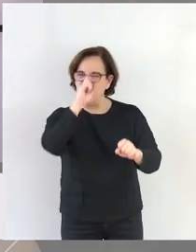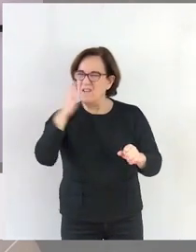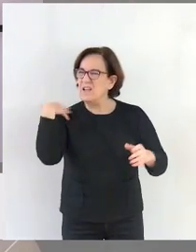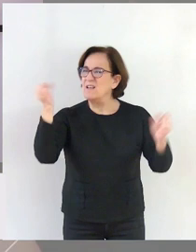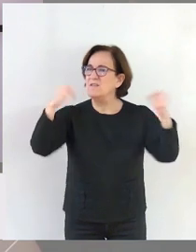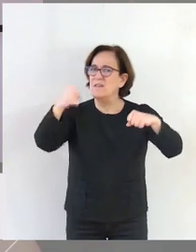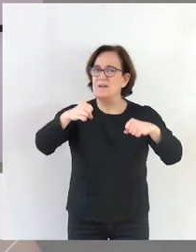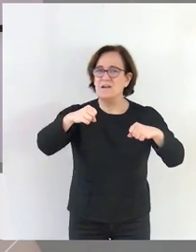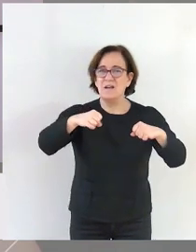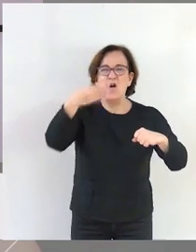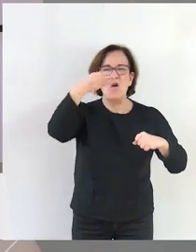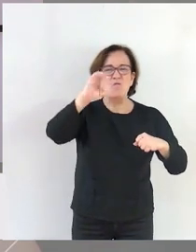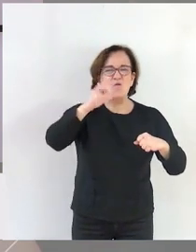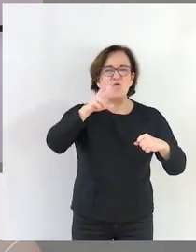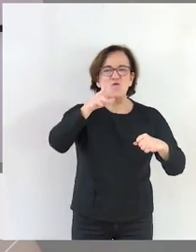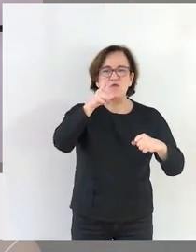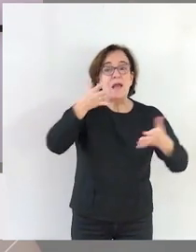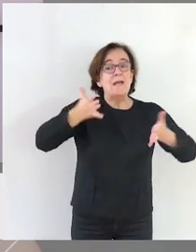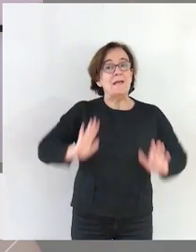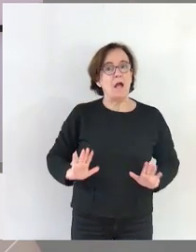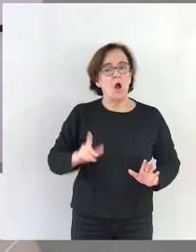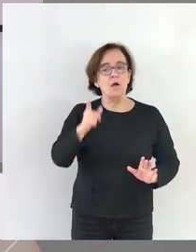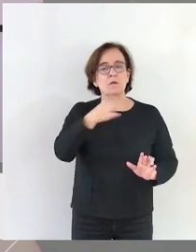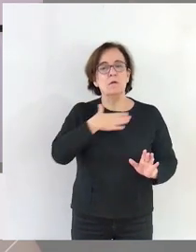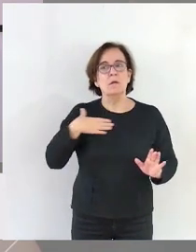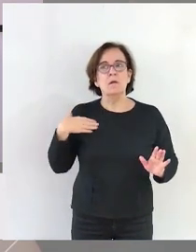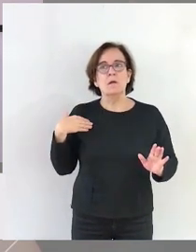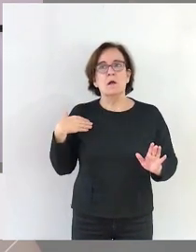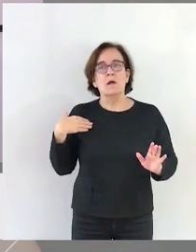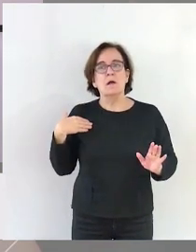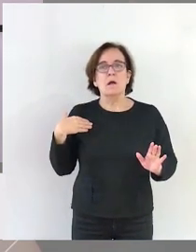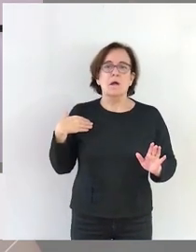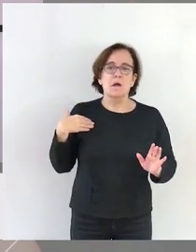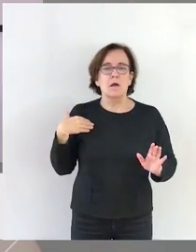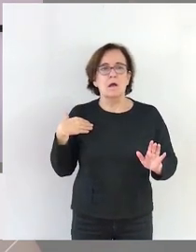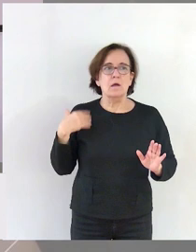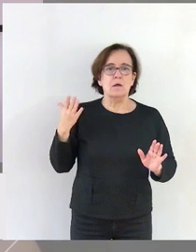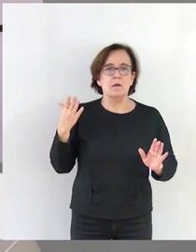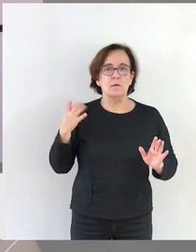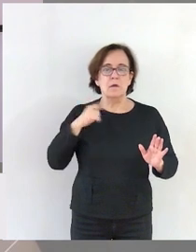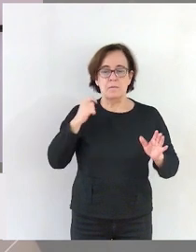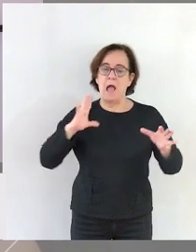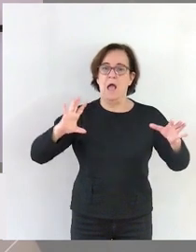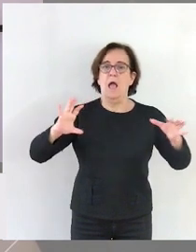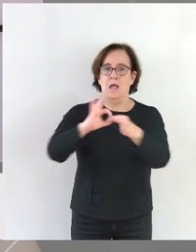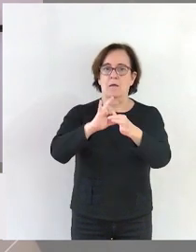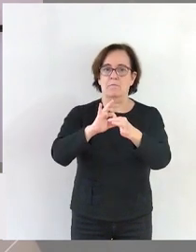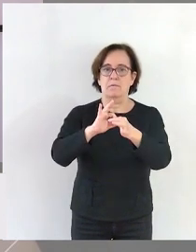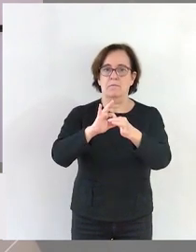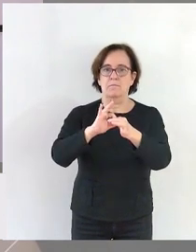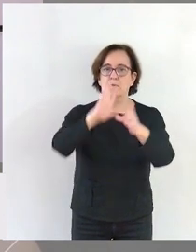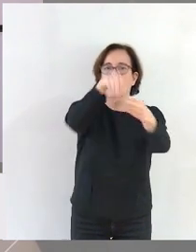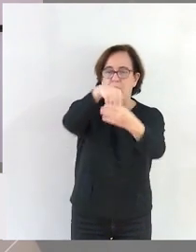decisiones de Bush hijo eh que suponían un una alevia para la